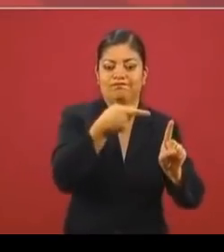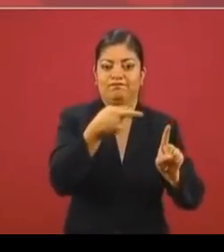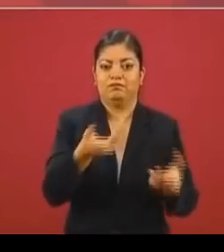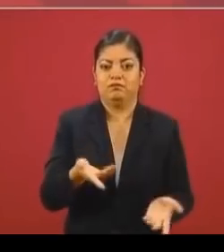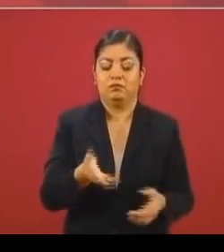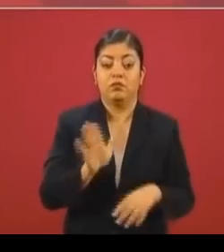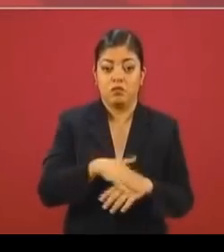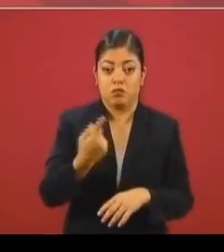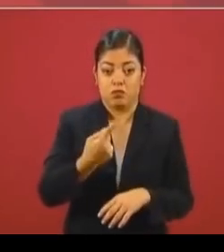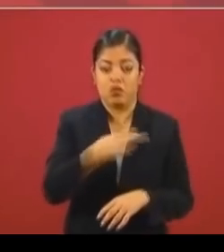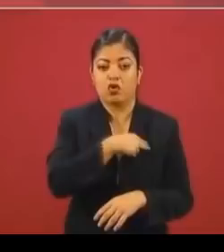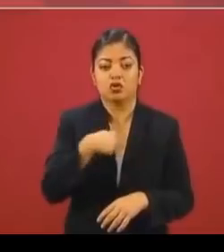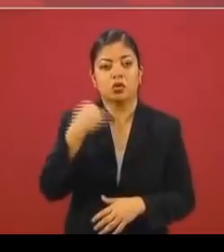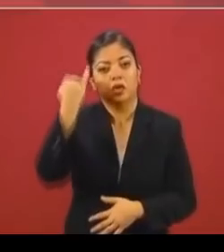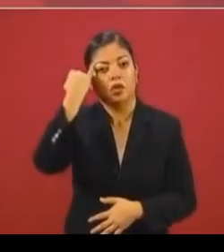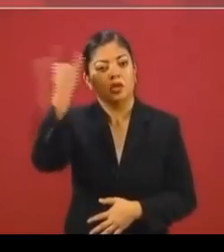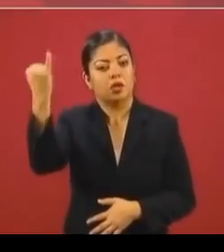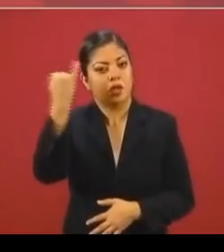porque no es un gobierno de ocurrencias,